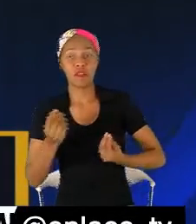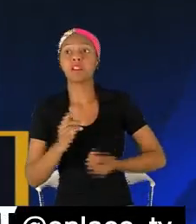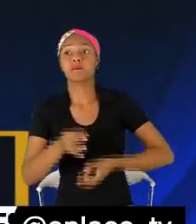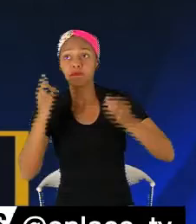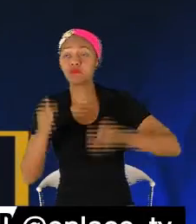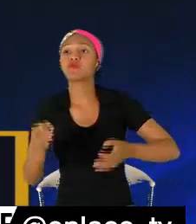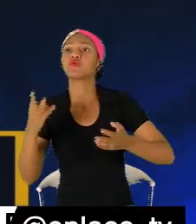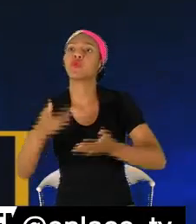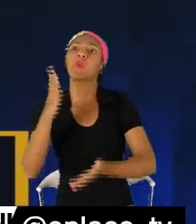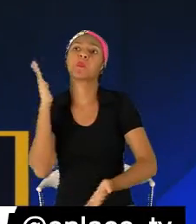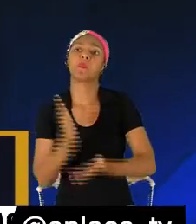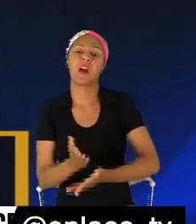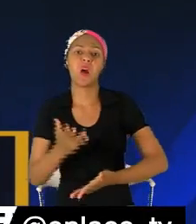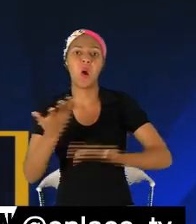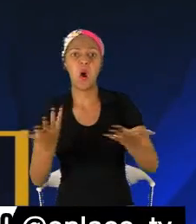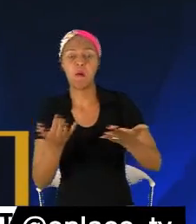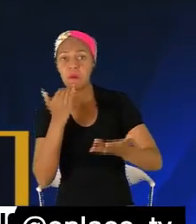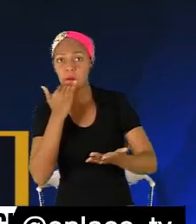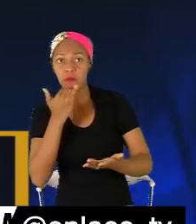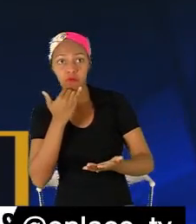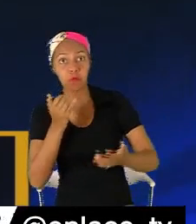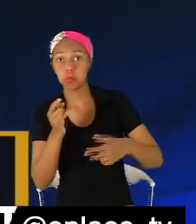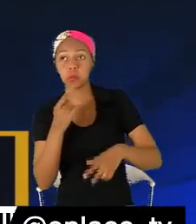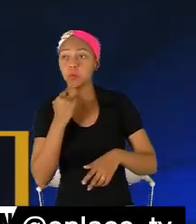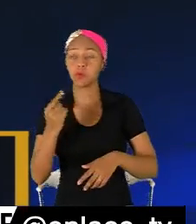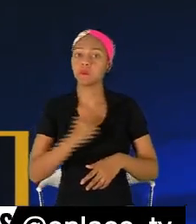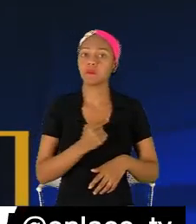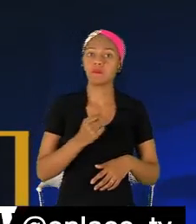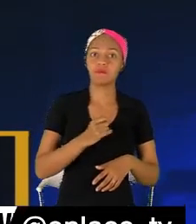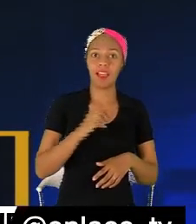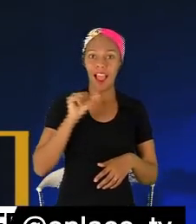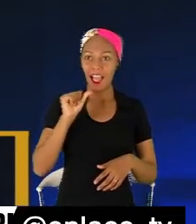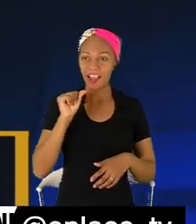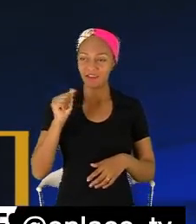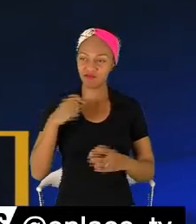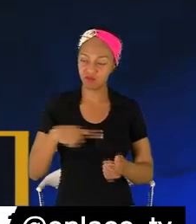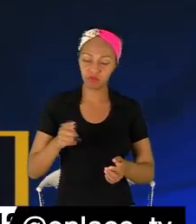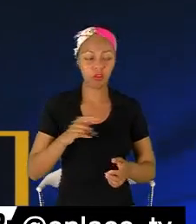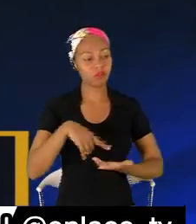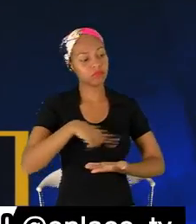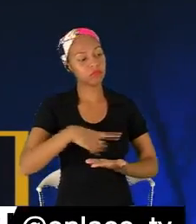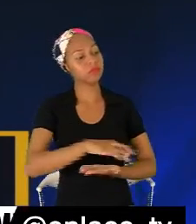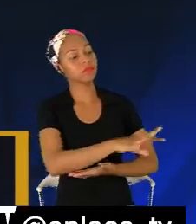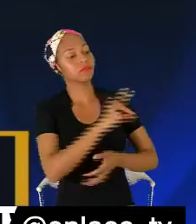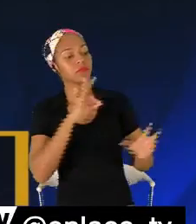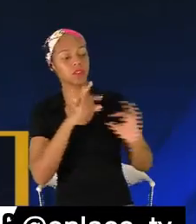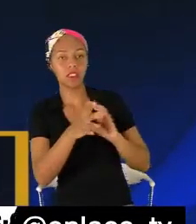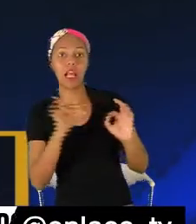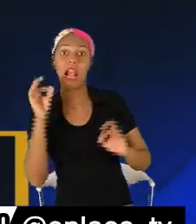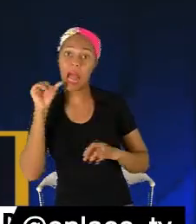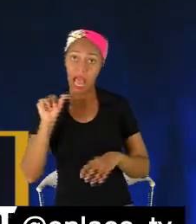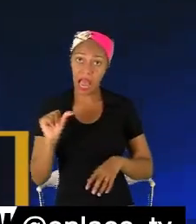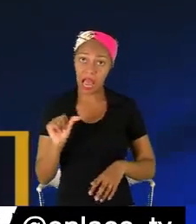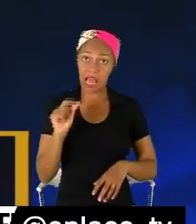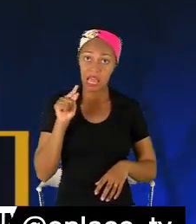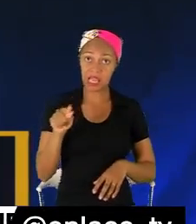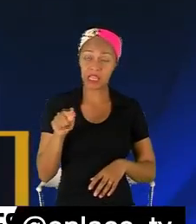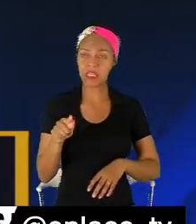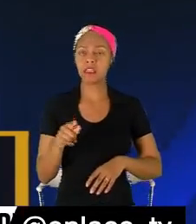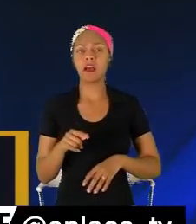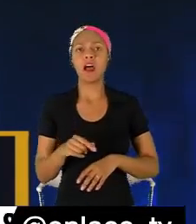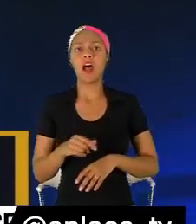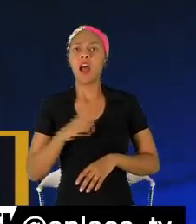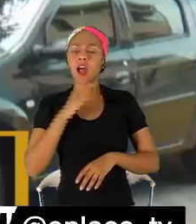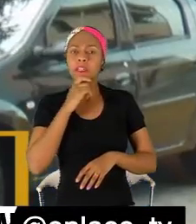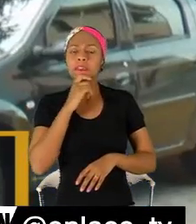accidente. La subcontratista Aspen El Rosario, quien trabaja directamente para este colegio, no ha establecido en primer marco